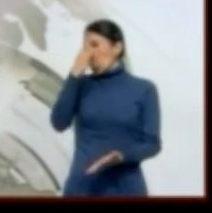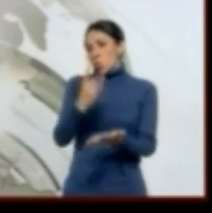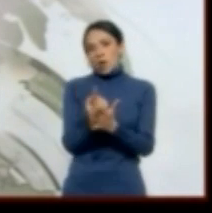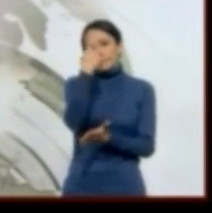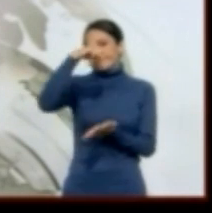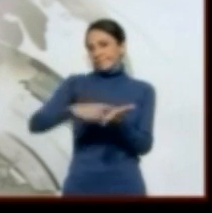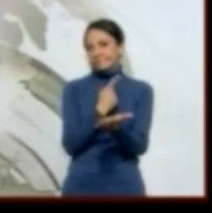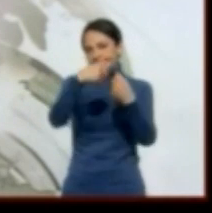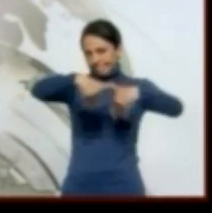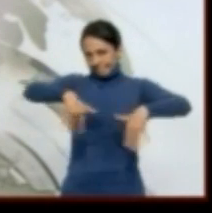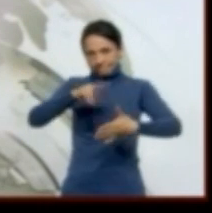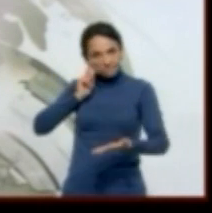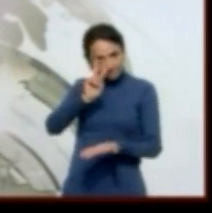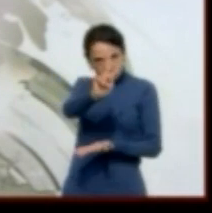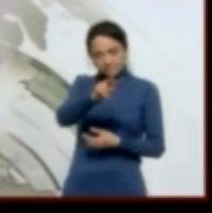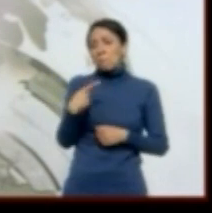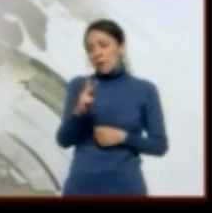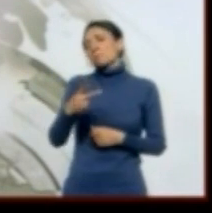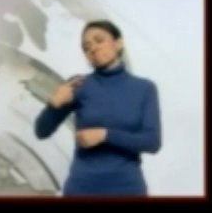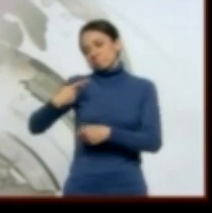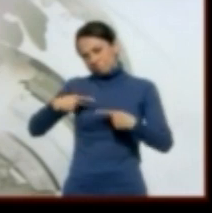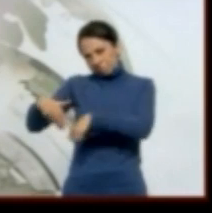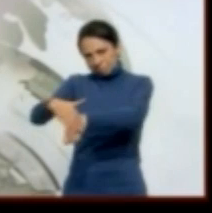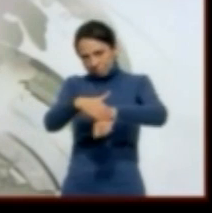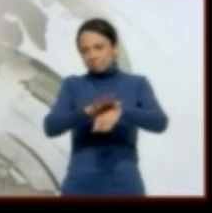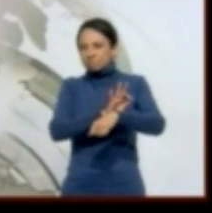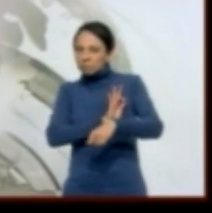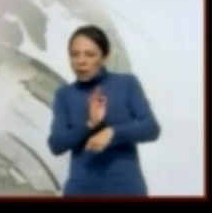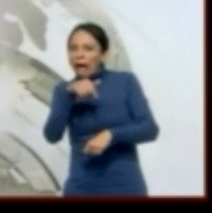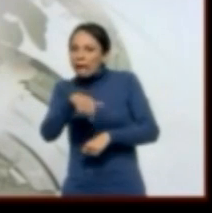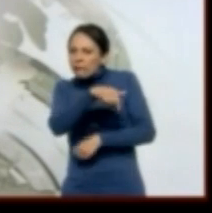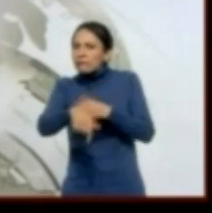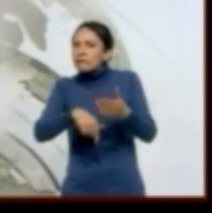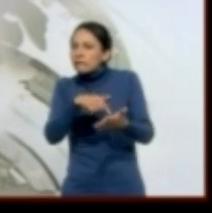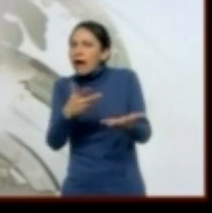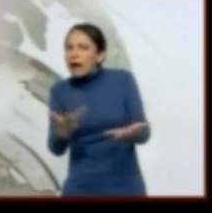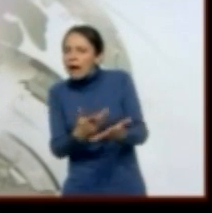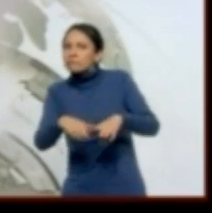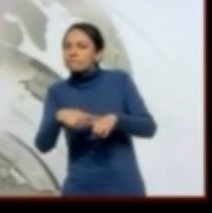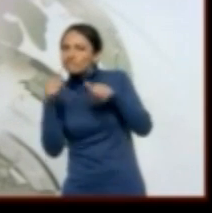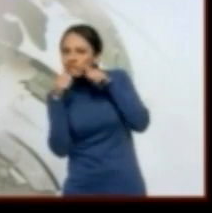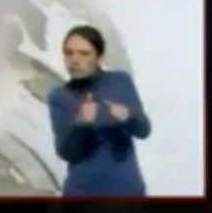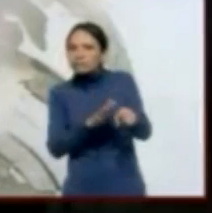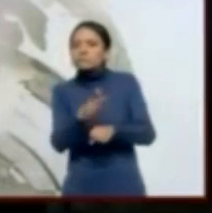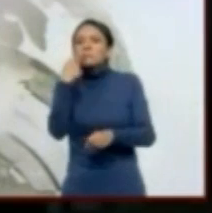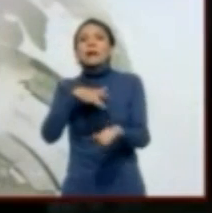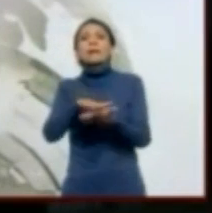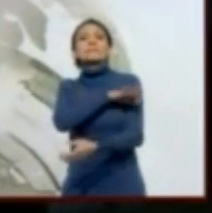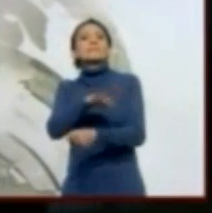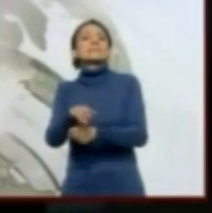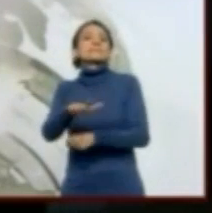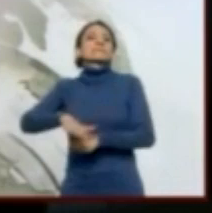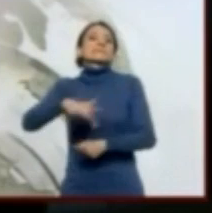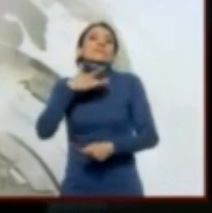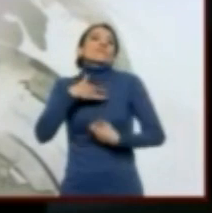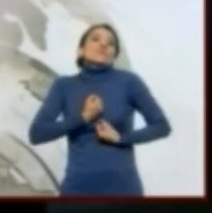sienta precedente para que el público esté pendiente de las actividades de estas instituciones en conjunto en favor de la poesía, para que sea